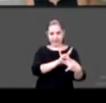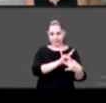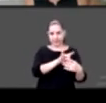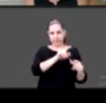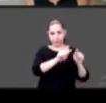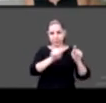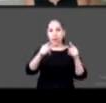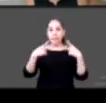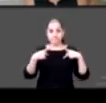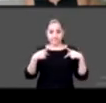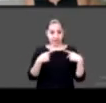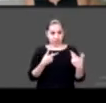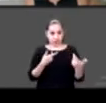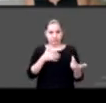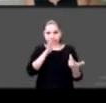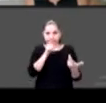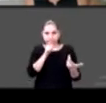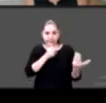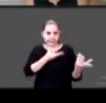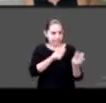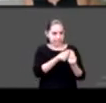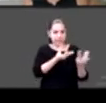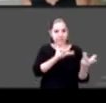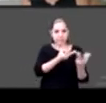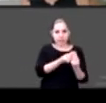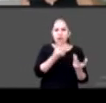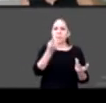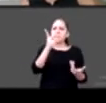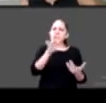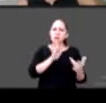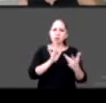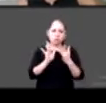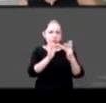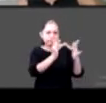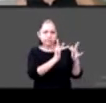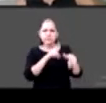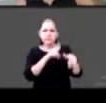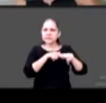cómo podemos que nuestro enfoque sea muy cariñoso, muy